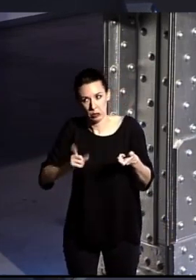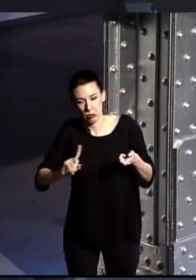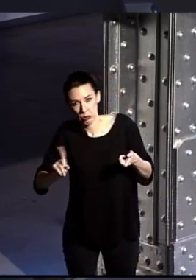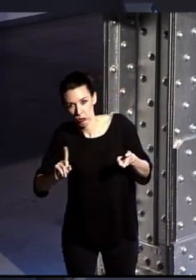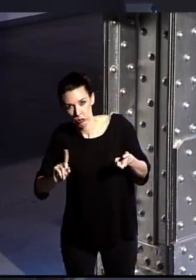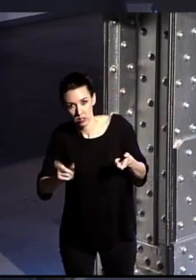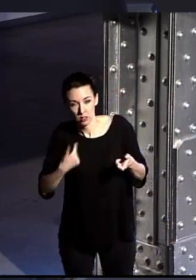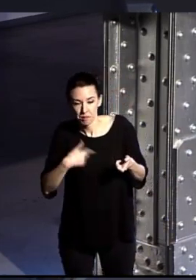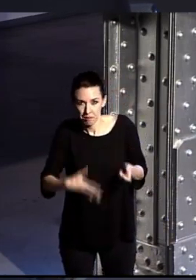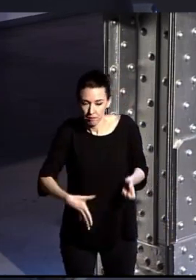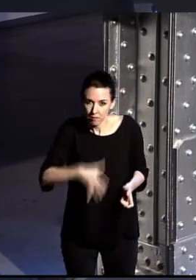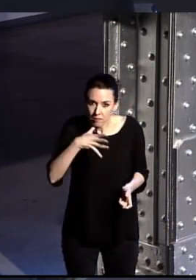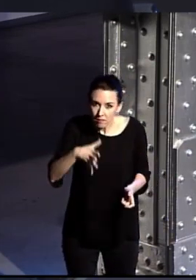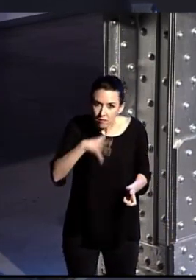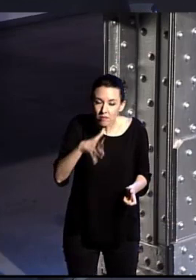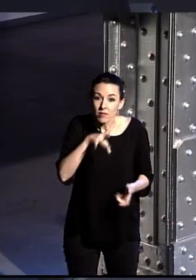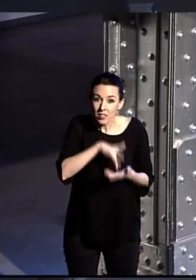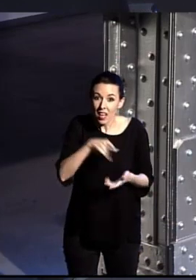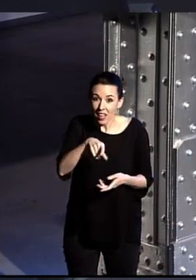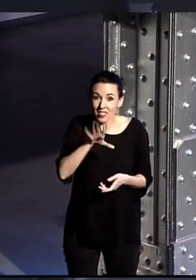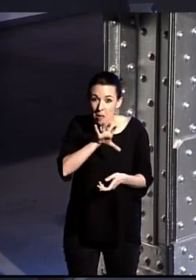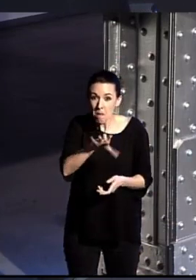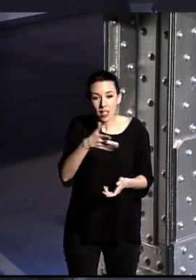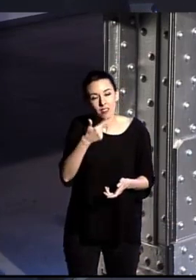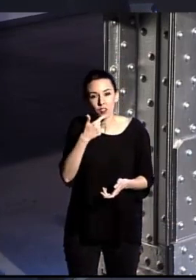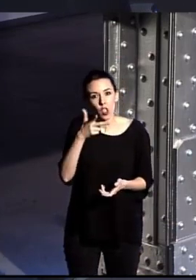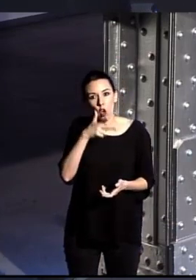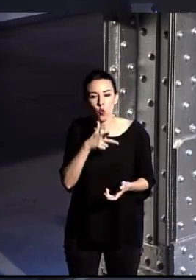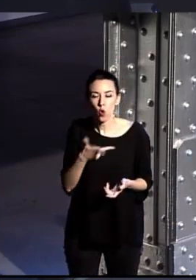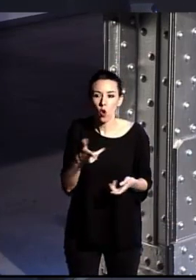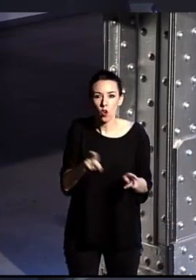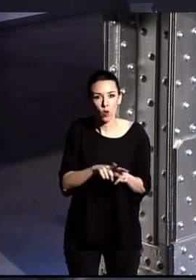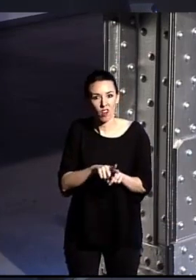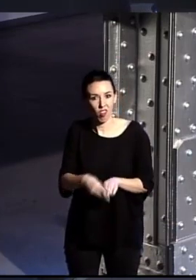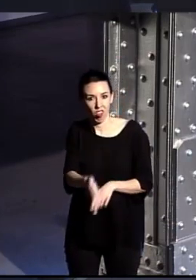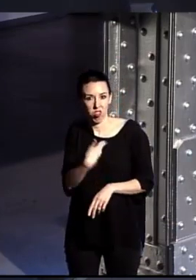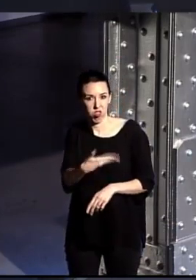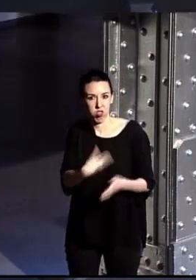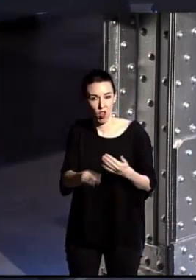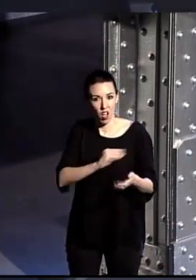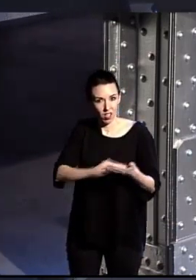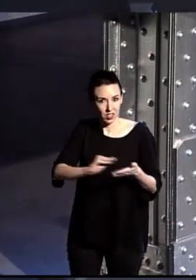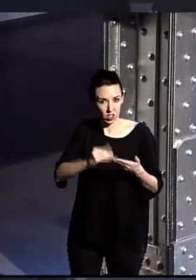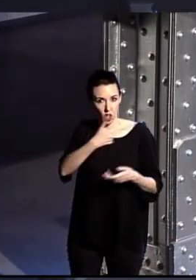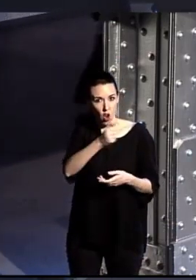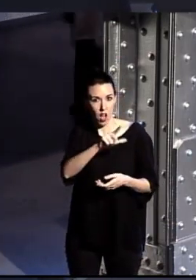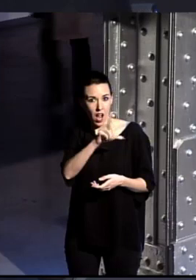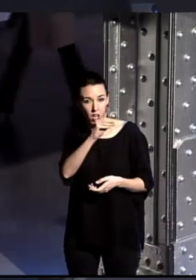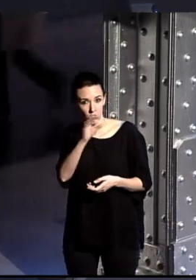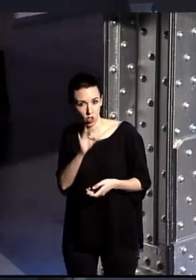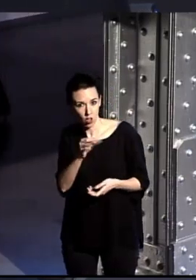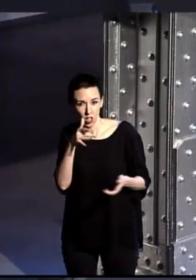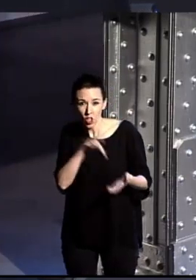a mí me sigue asombrando que este país se permita el lujo de despreciar a un escritor como Benito Pérez Galdós, que es un